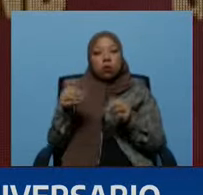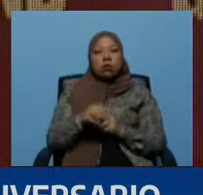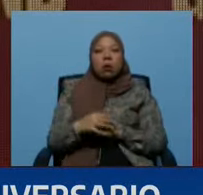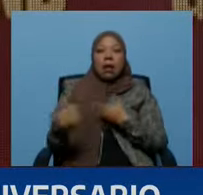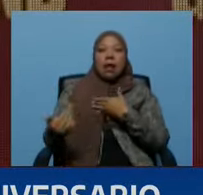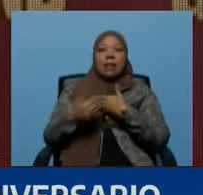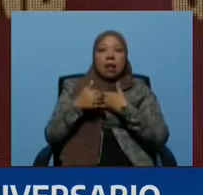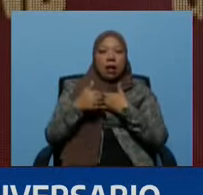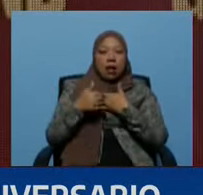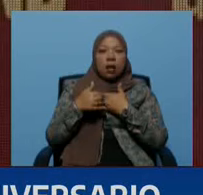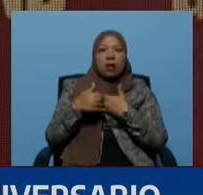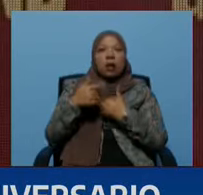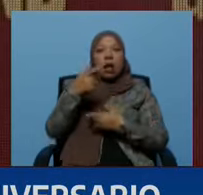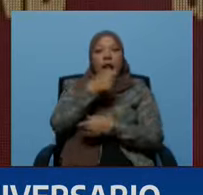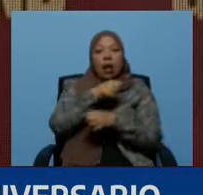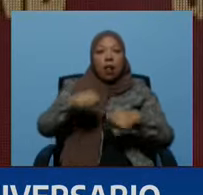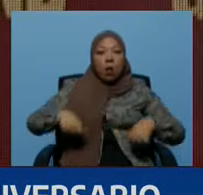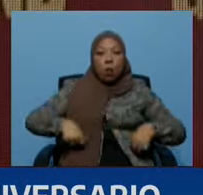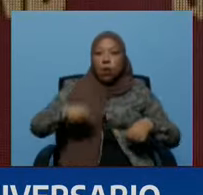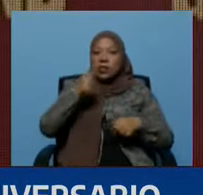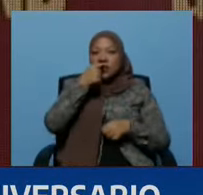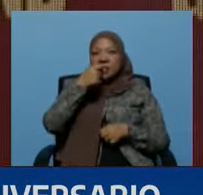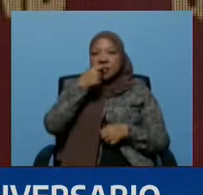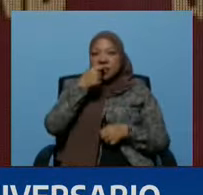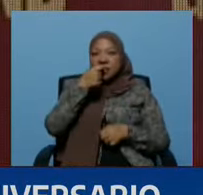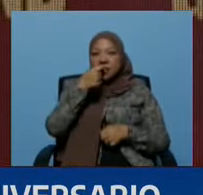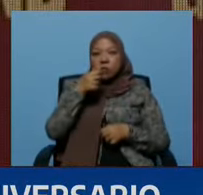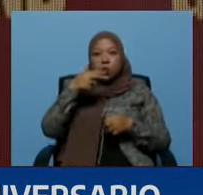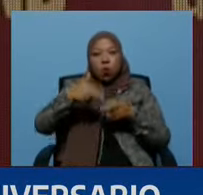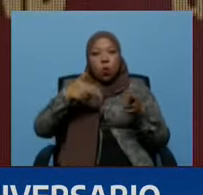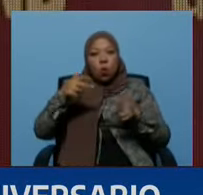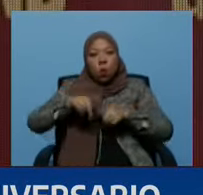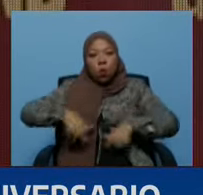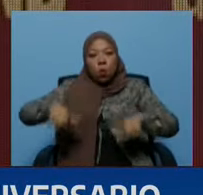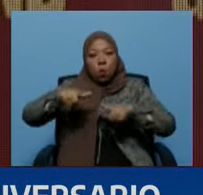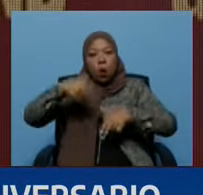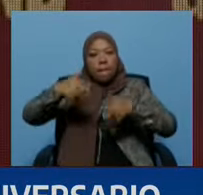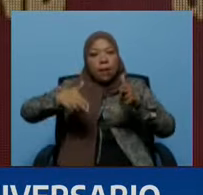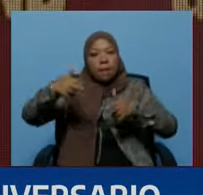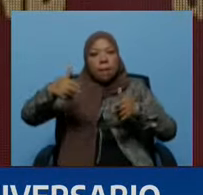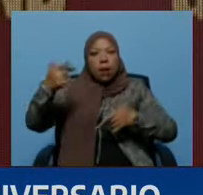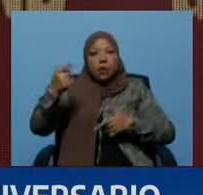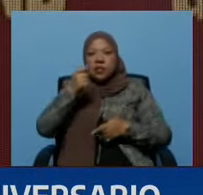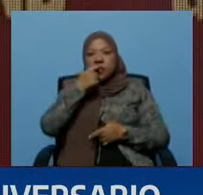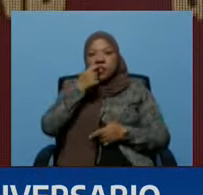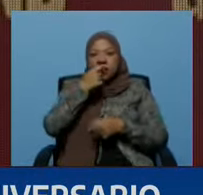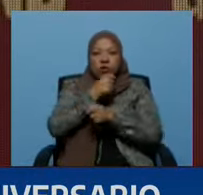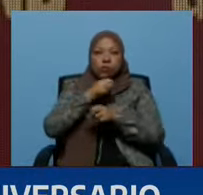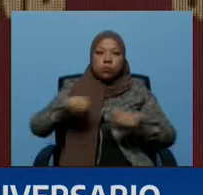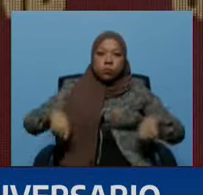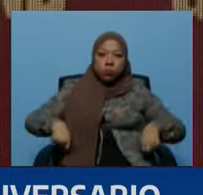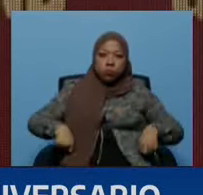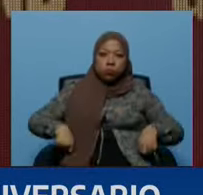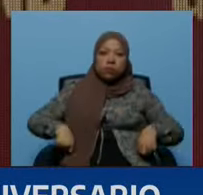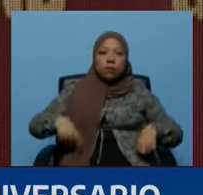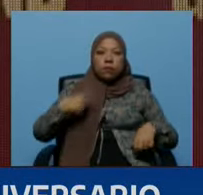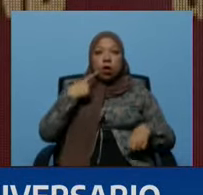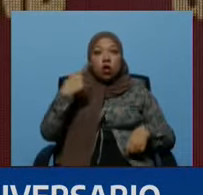atacaran a los guardias. Entonces iban a disparar desde un sitio a los guardias. Eso es lo que no dice